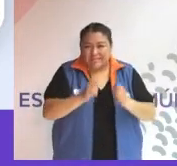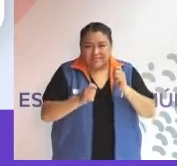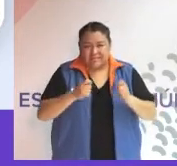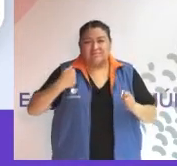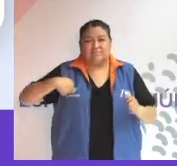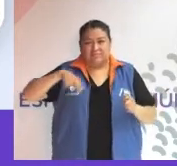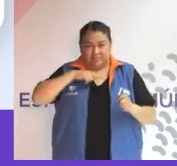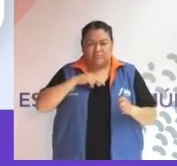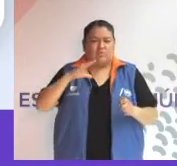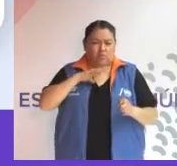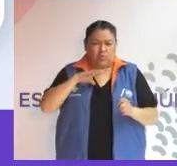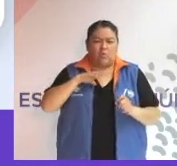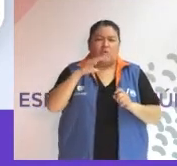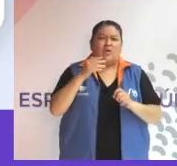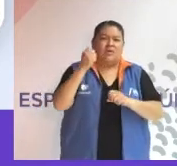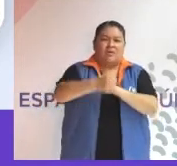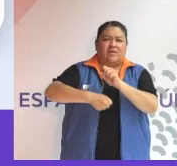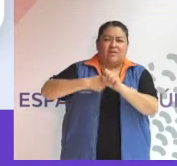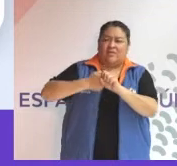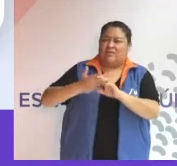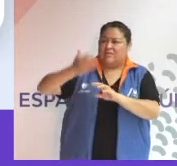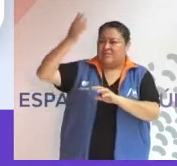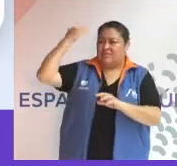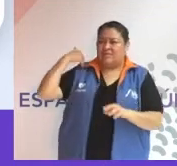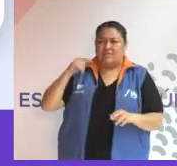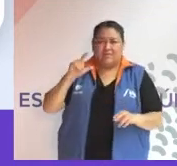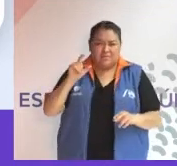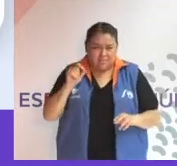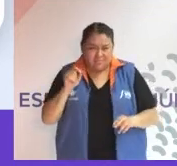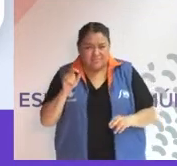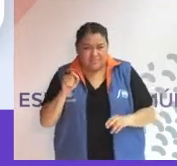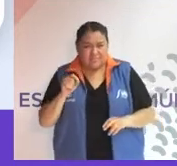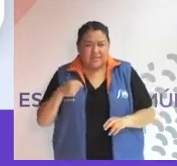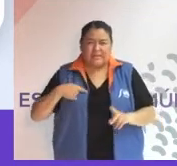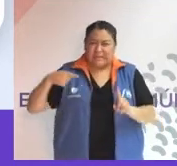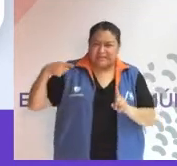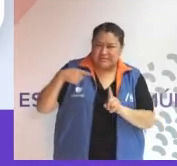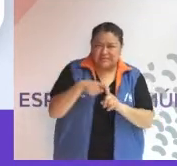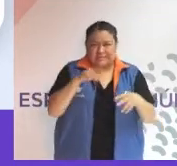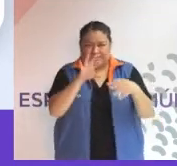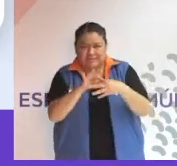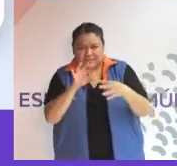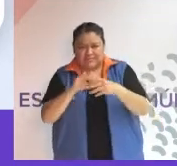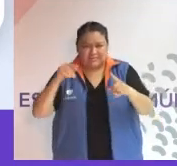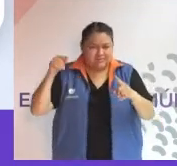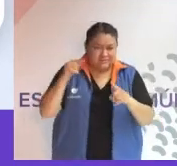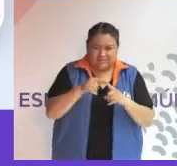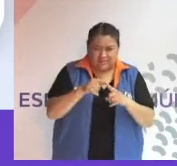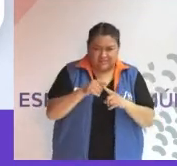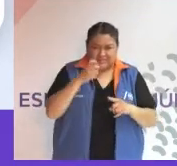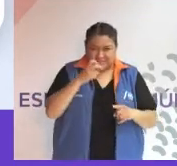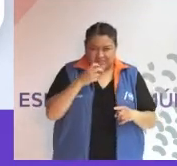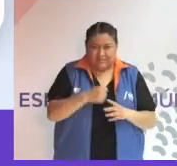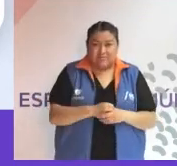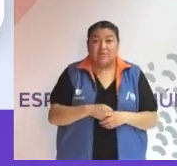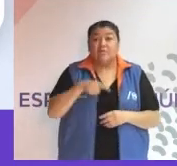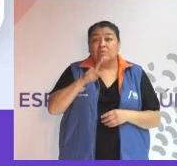series largas de 20 años sobre este tema y obviamente todo esto está